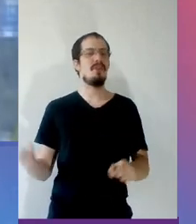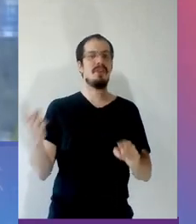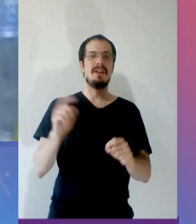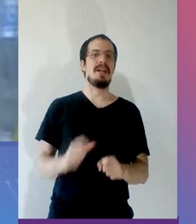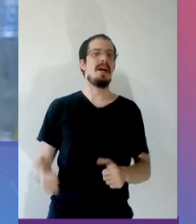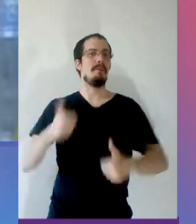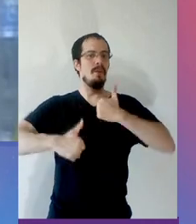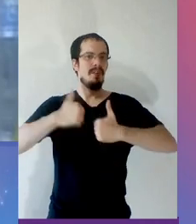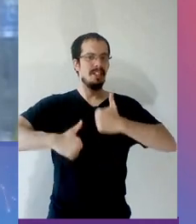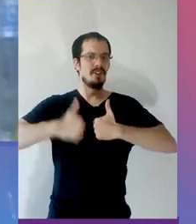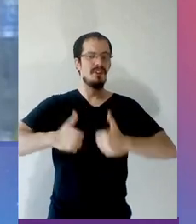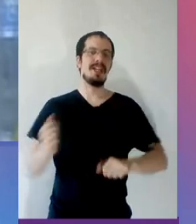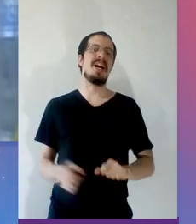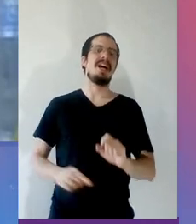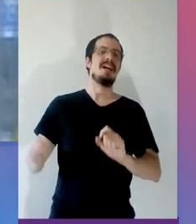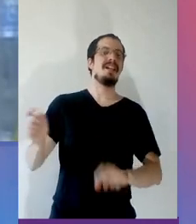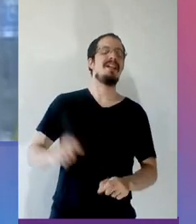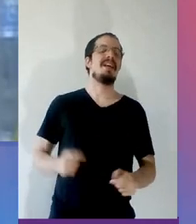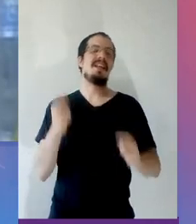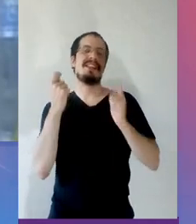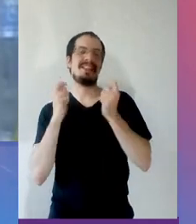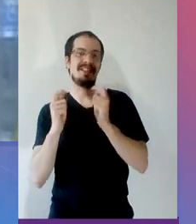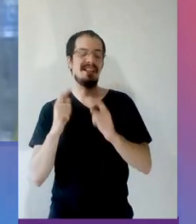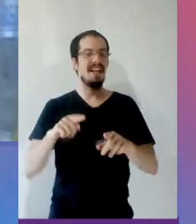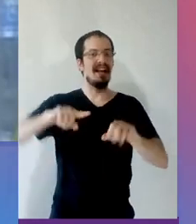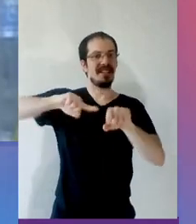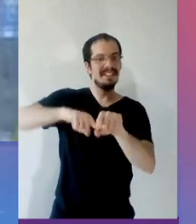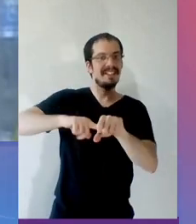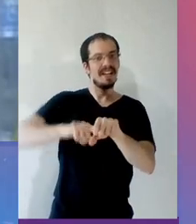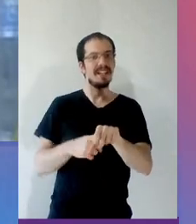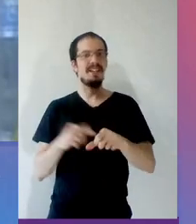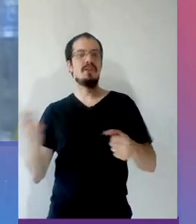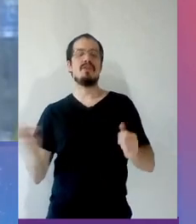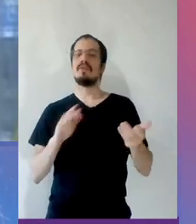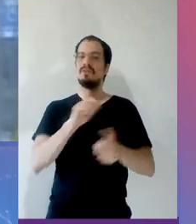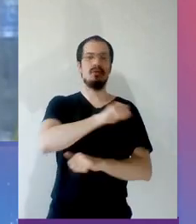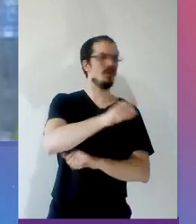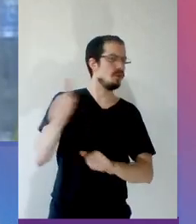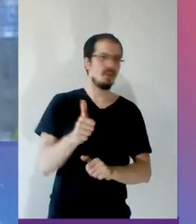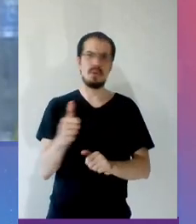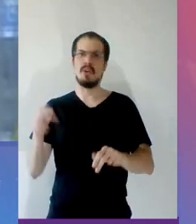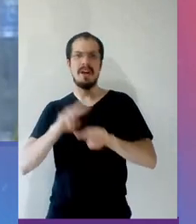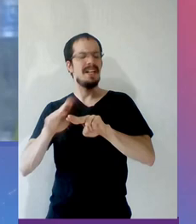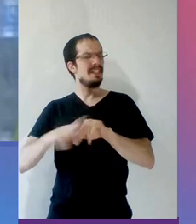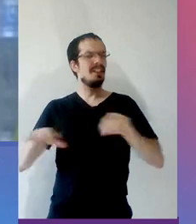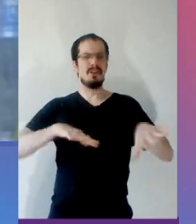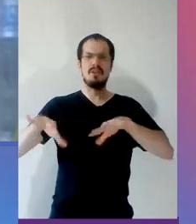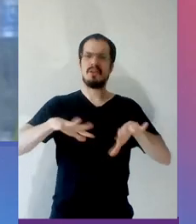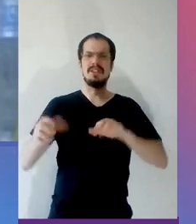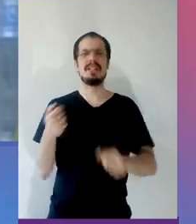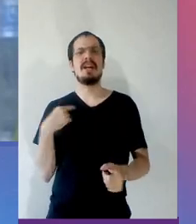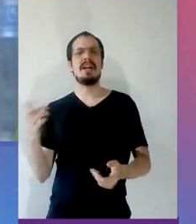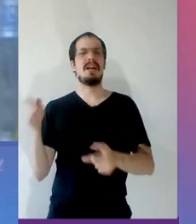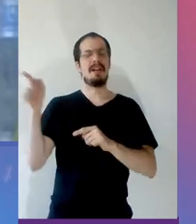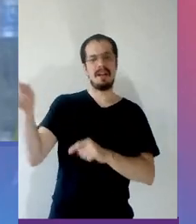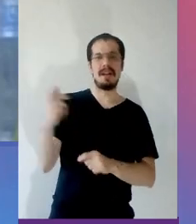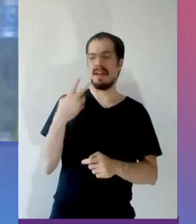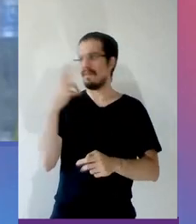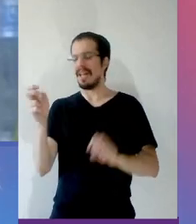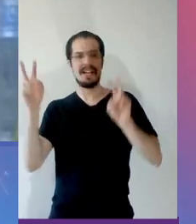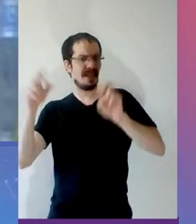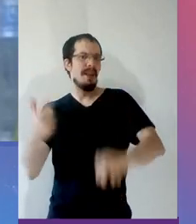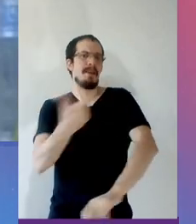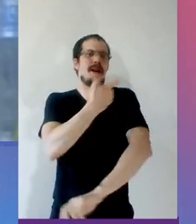los técnicos, los administrativos, tuvieron que reconvertirse, ¿cierto?, hacer otro tipo de funciones, llegó la trazabilidad, llegó la vacunación